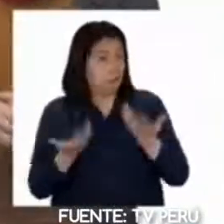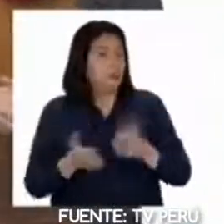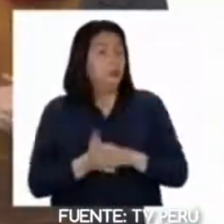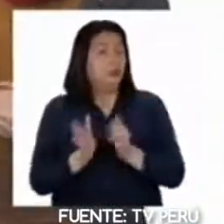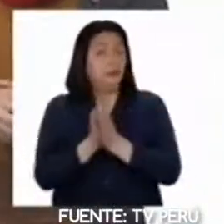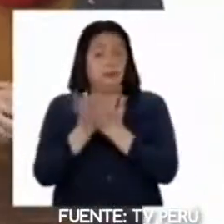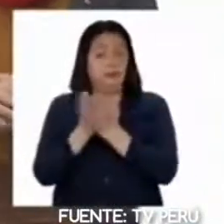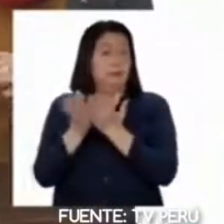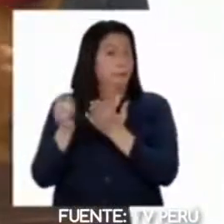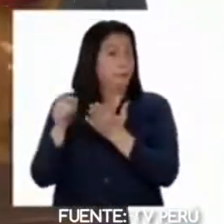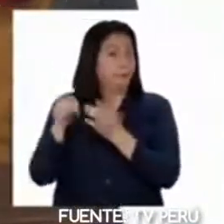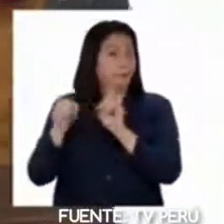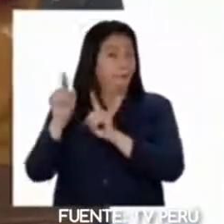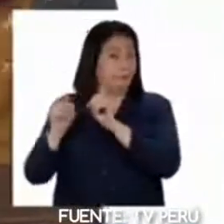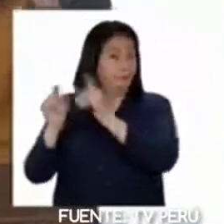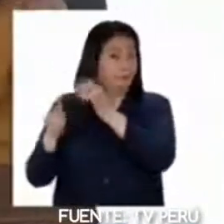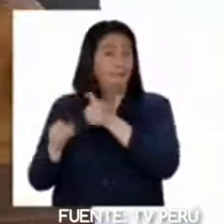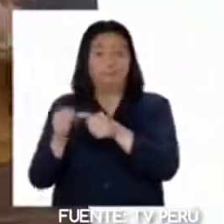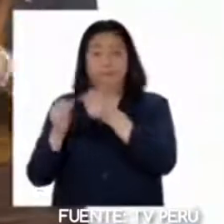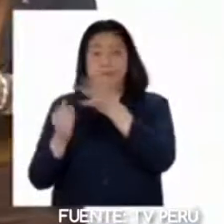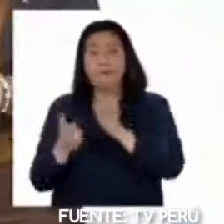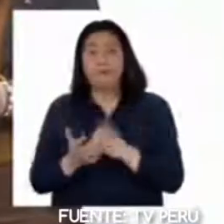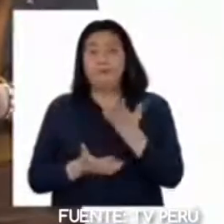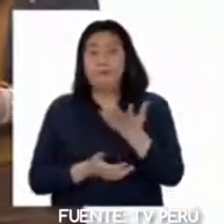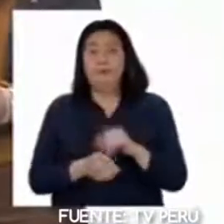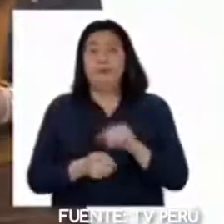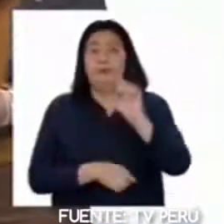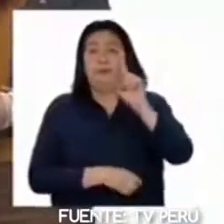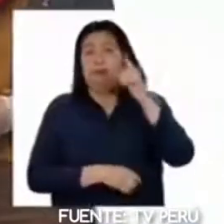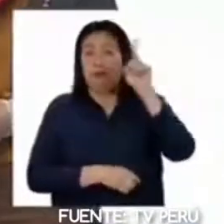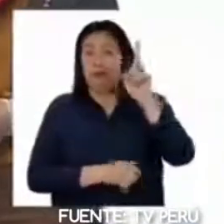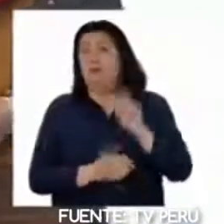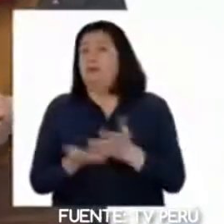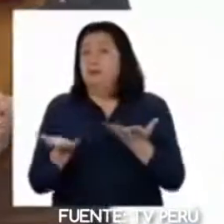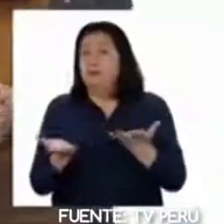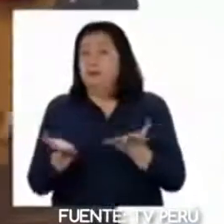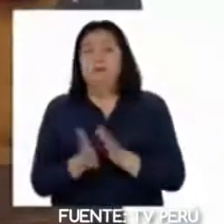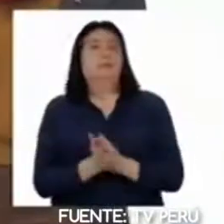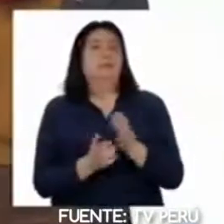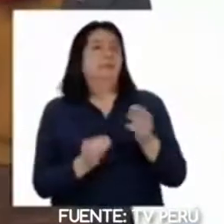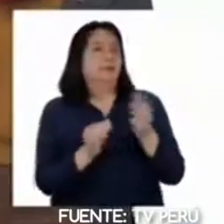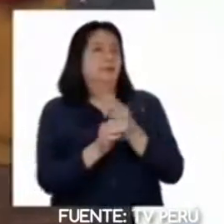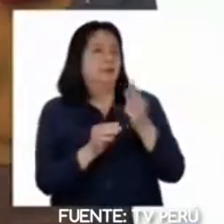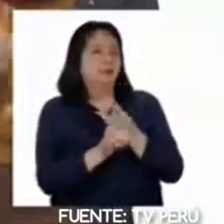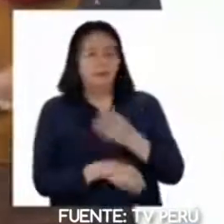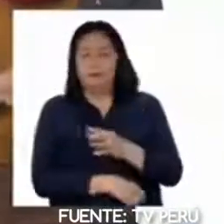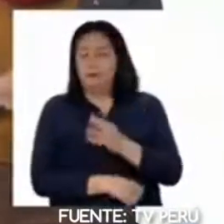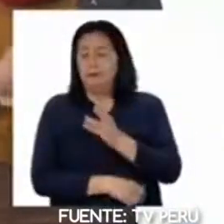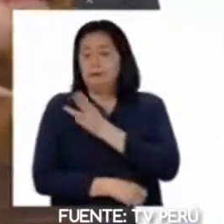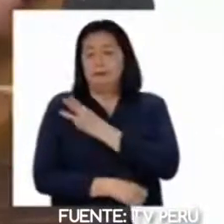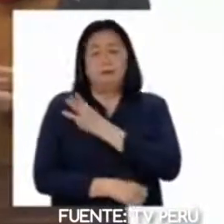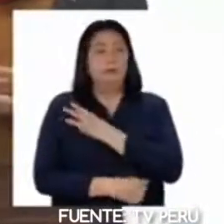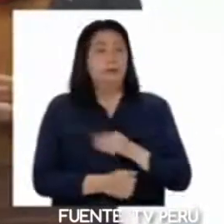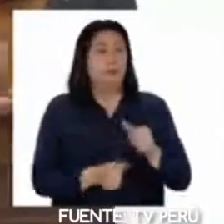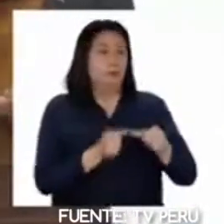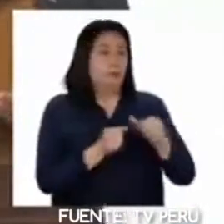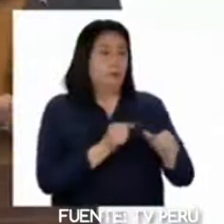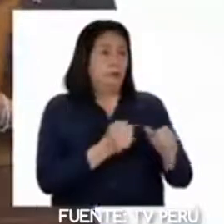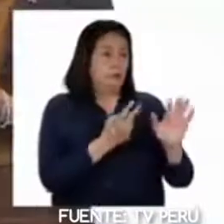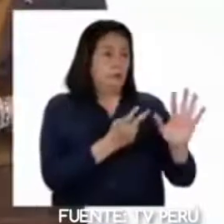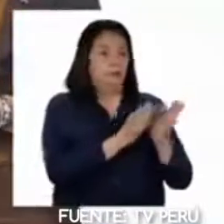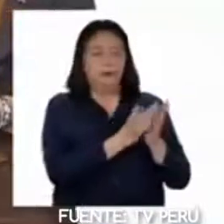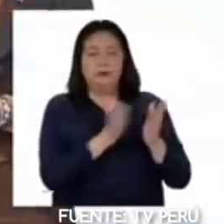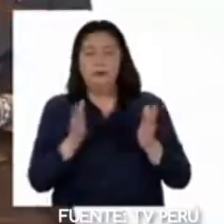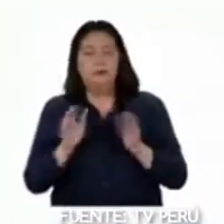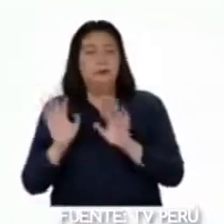revisar y resolver algunas situaciones sobre los números hasta el orden del millón en el cuaderno de trabajo de sexto grado desde la página 7 a